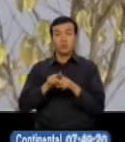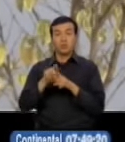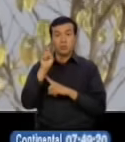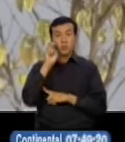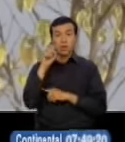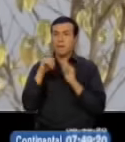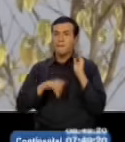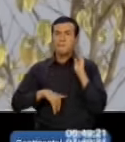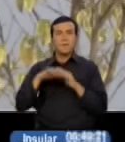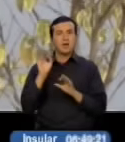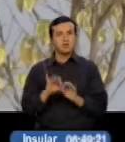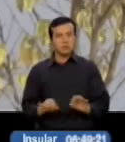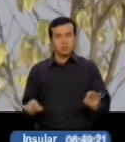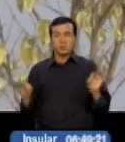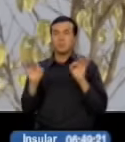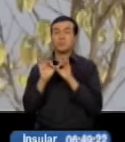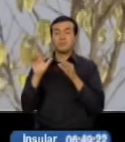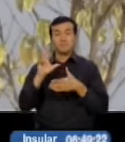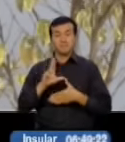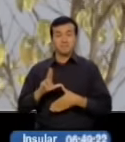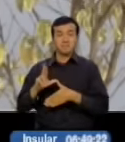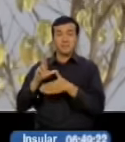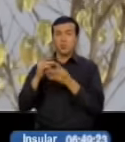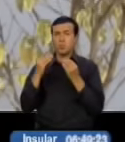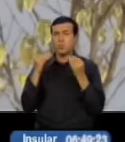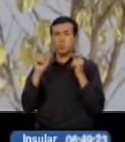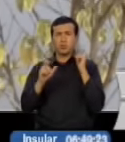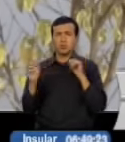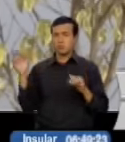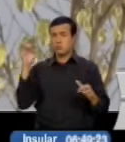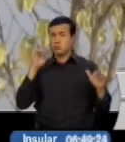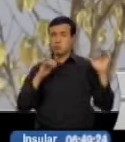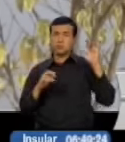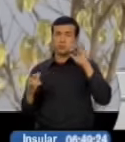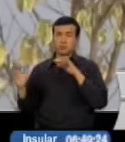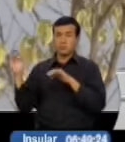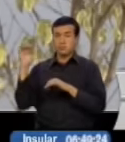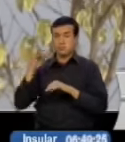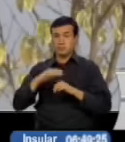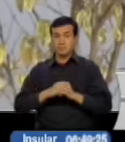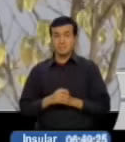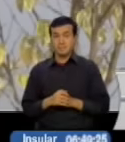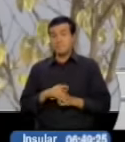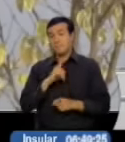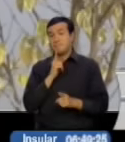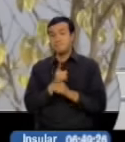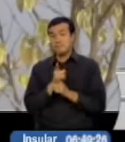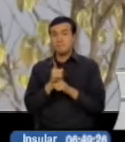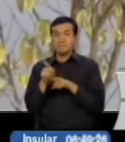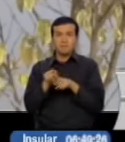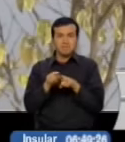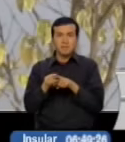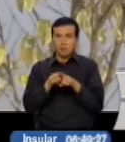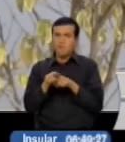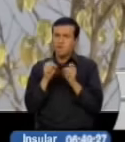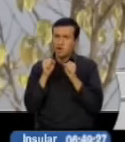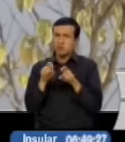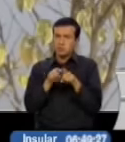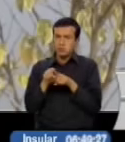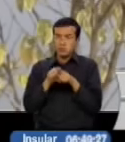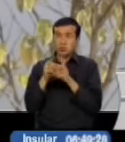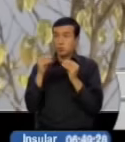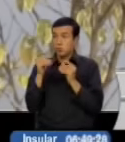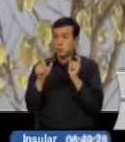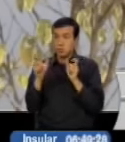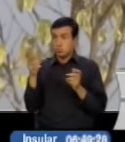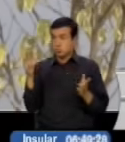carreras de aventura más importantes a nivel latinoamericano por la cantidad de gente que tiene. Y por supuesto es una carrera muy reñida, pero que también llama a toda